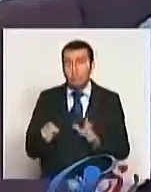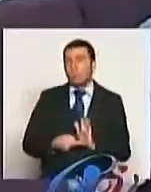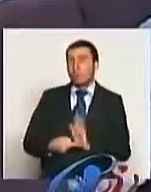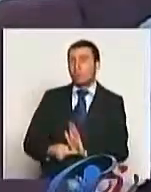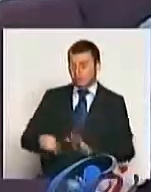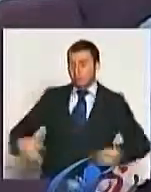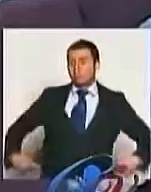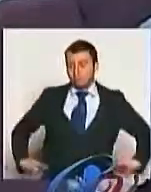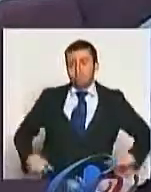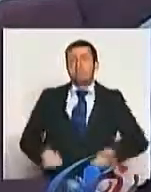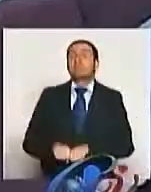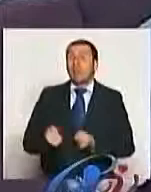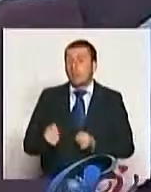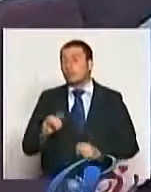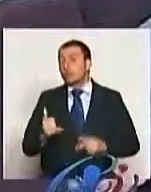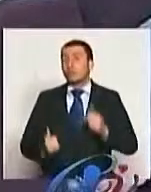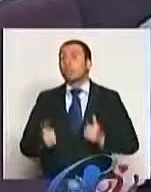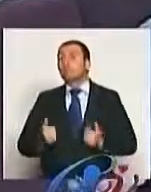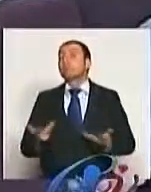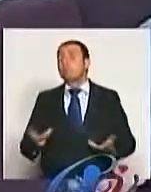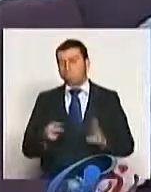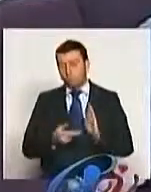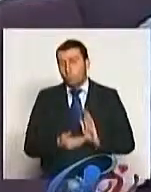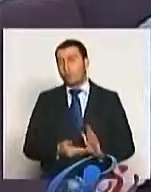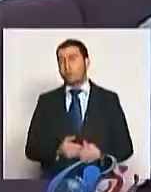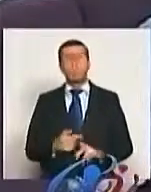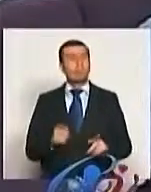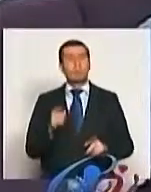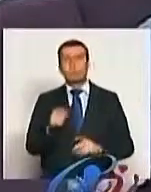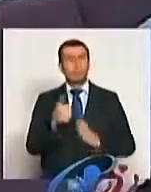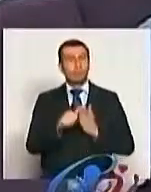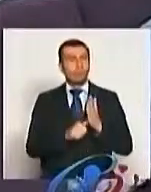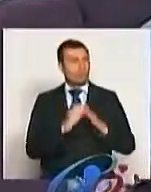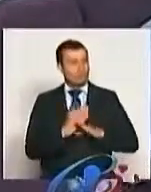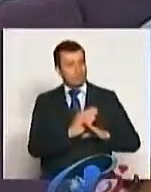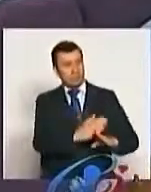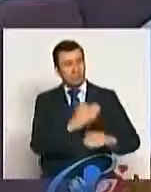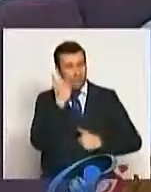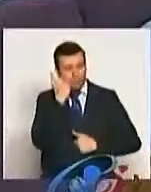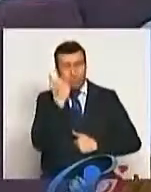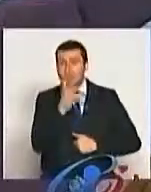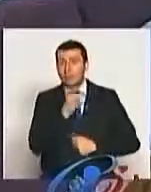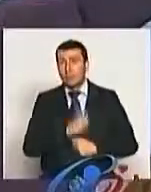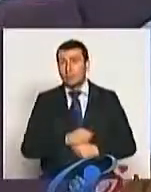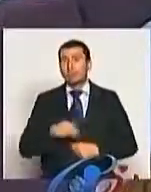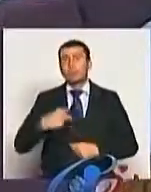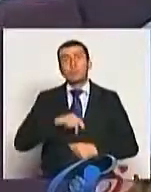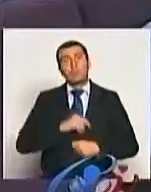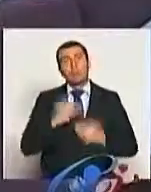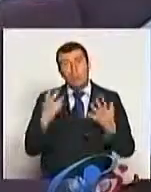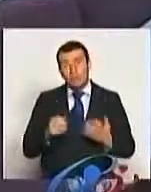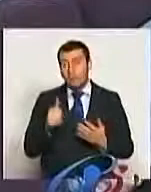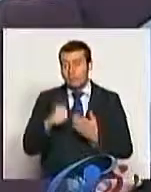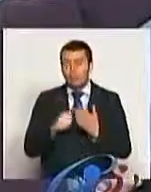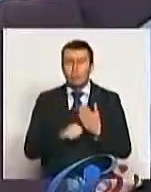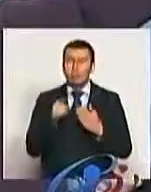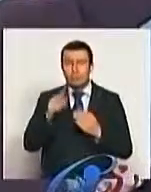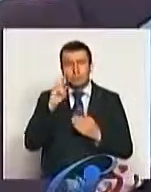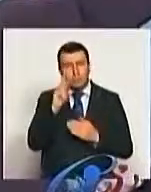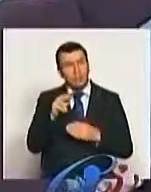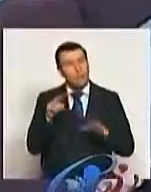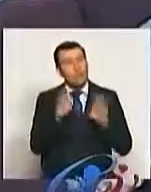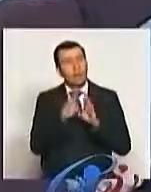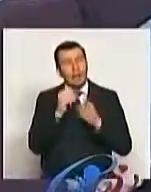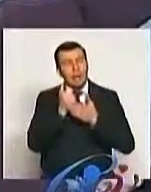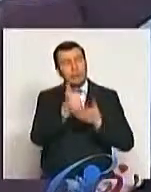programas preventivos, entonces nosotros queremos que este programa lo vean como esa ayuda importante para la